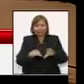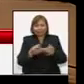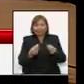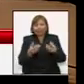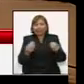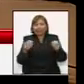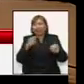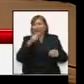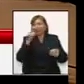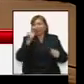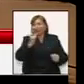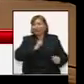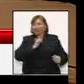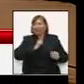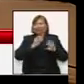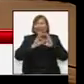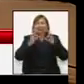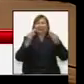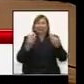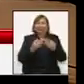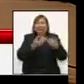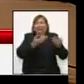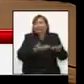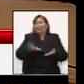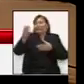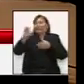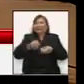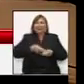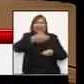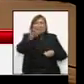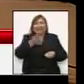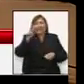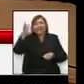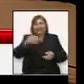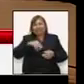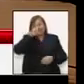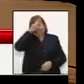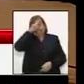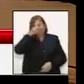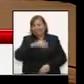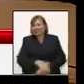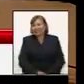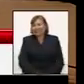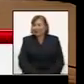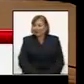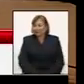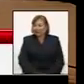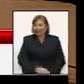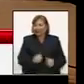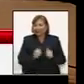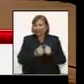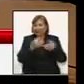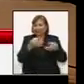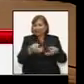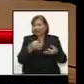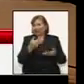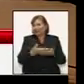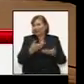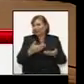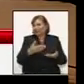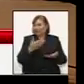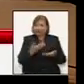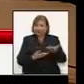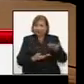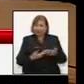veces, inclusive con su propia familia, porque tienen que trasladarse a diferentes extremos del país. Efectivamente. En realidad, cuando hay un proceso de